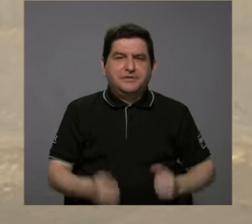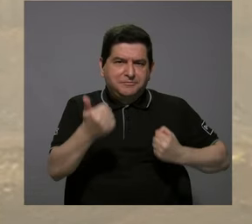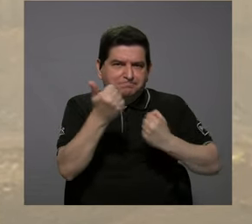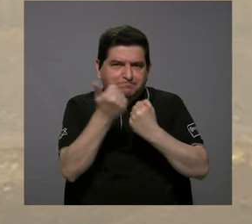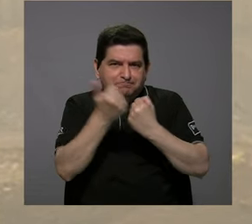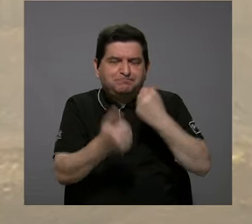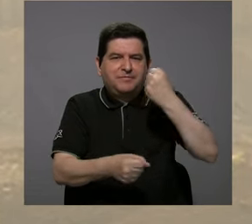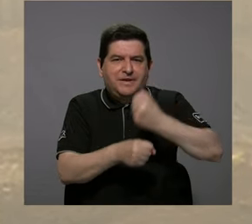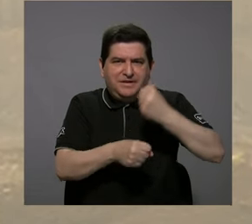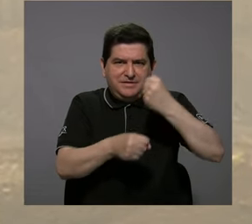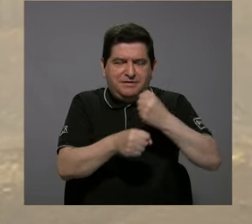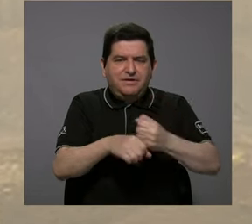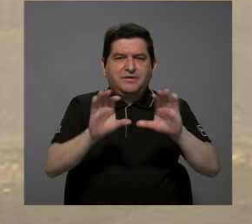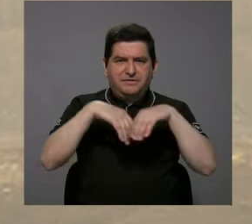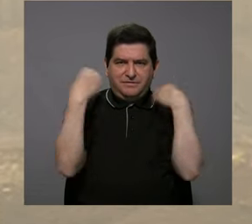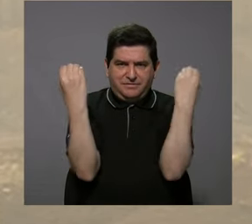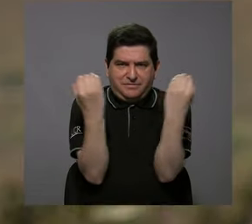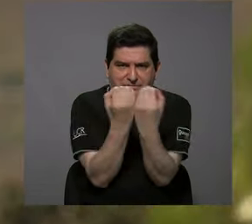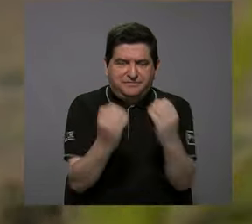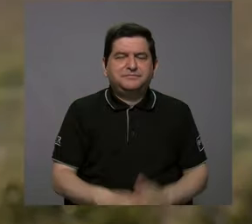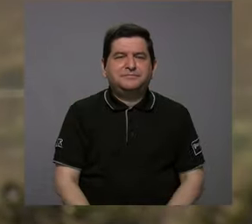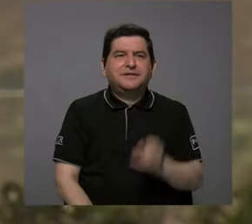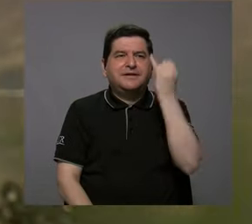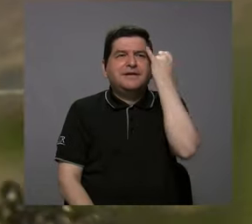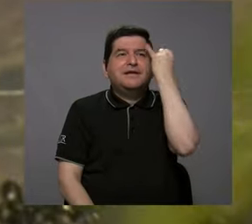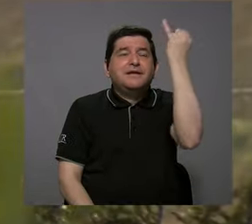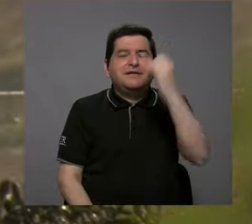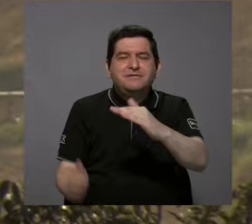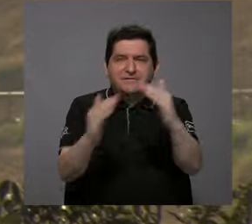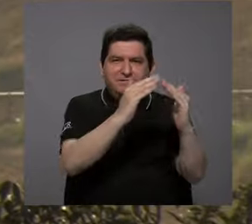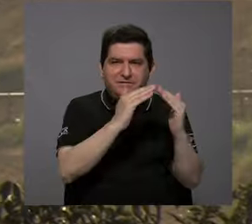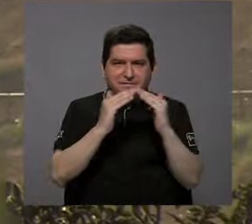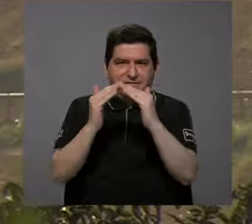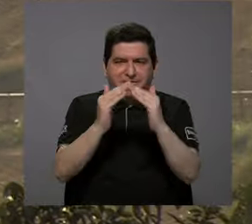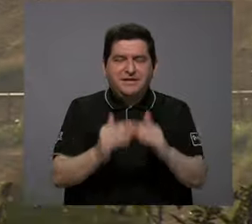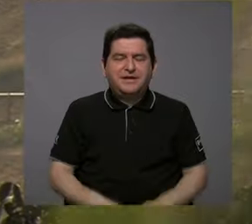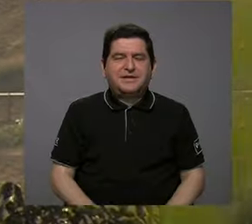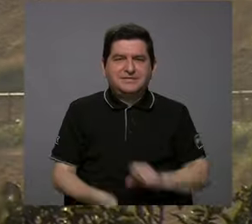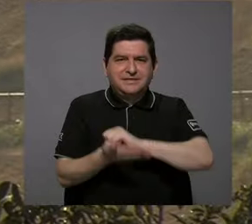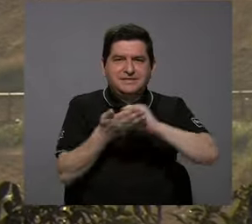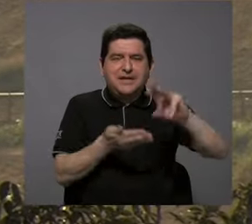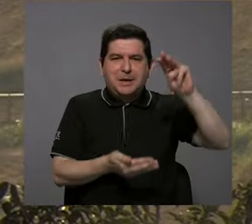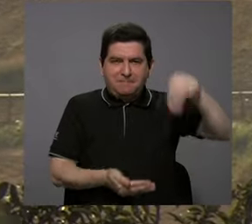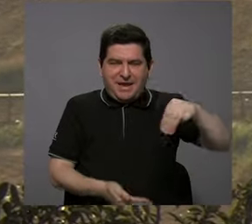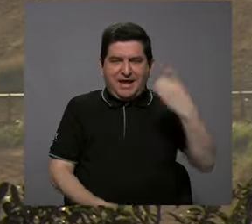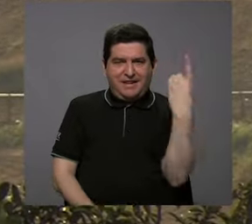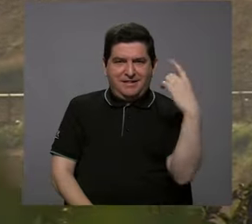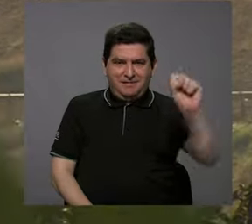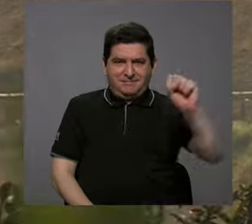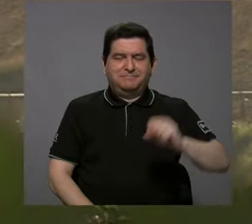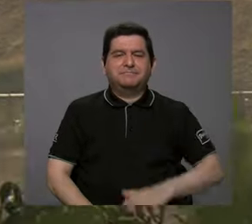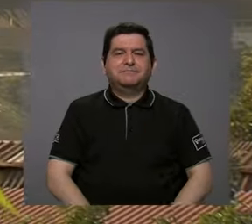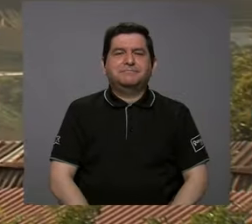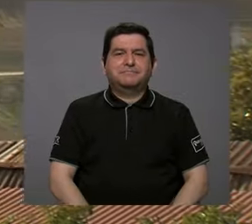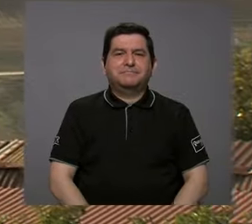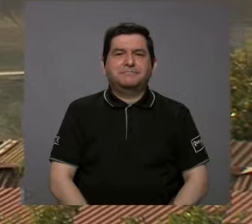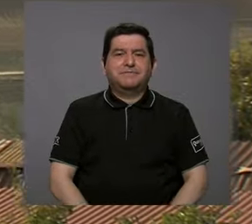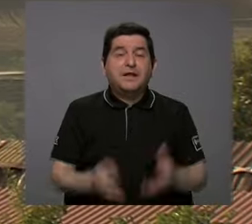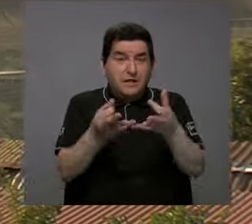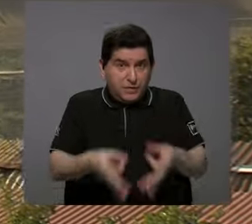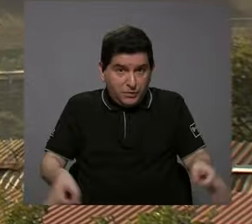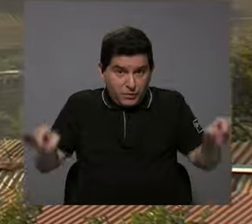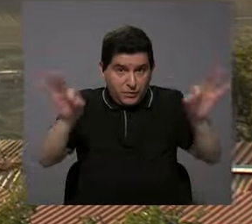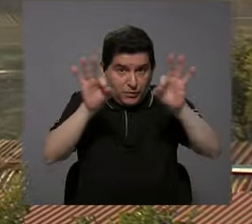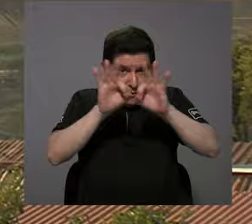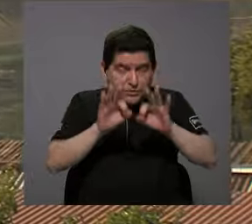apoyo al trabajo de la Organización iniciativas comunales de San Miguel de desamparados lo que